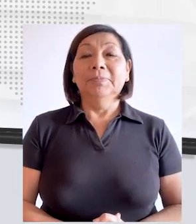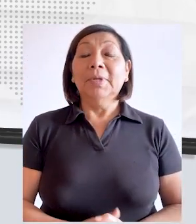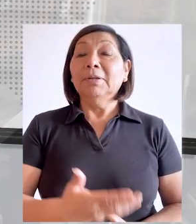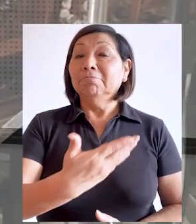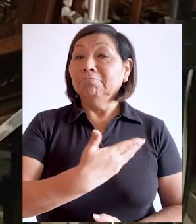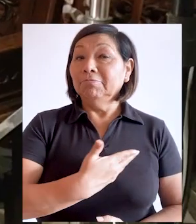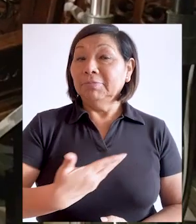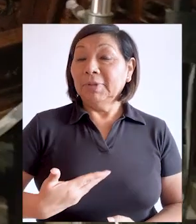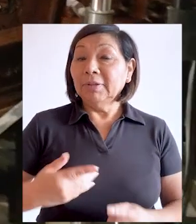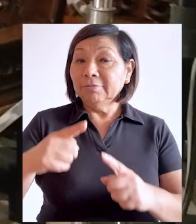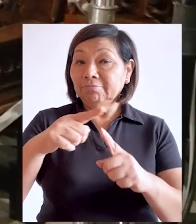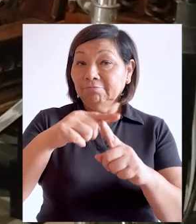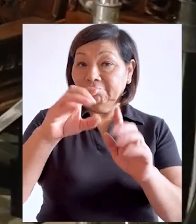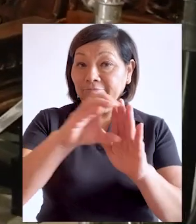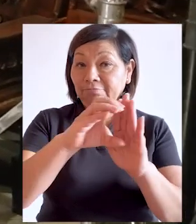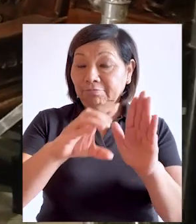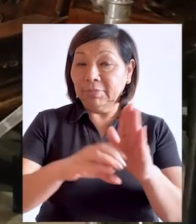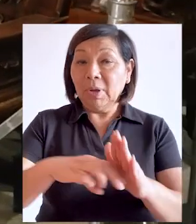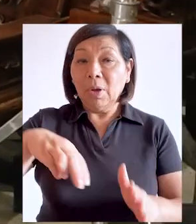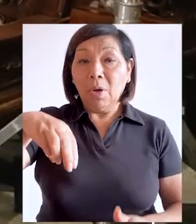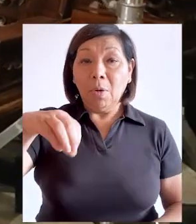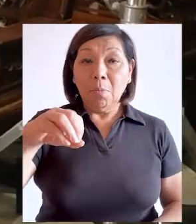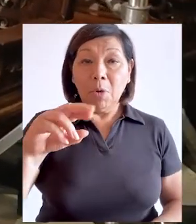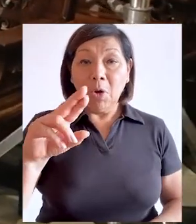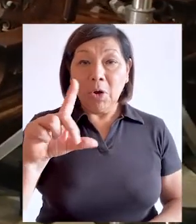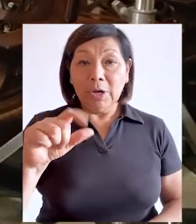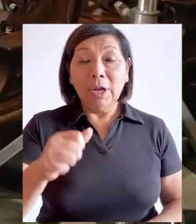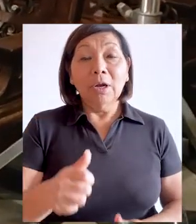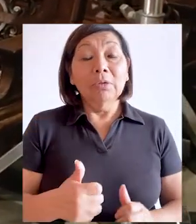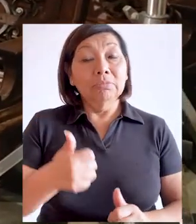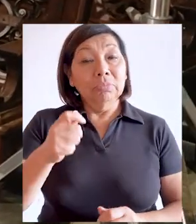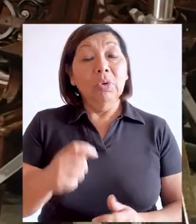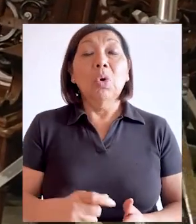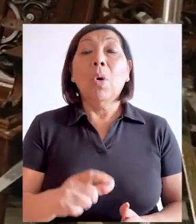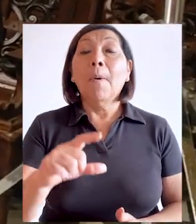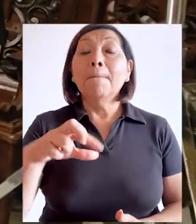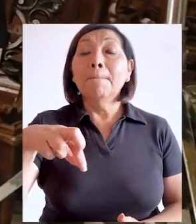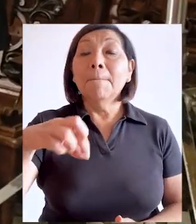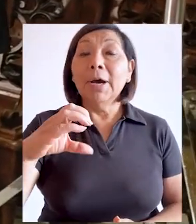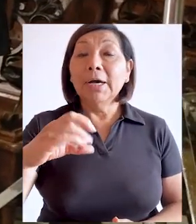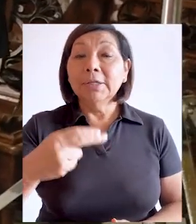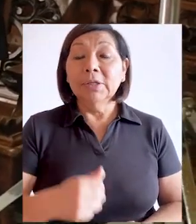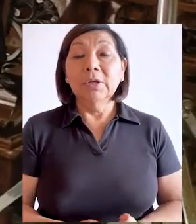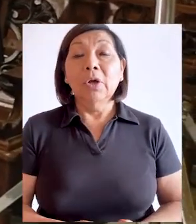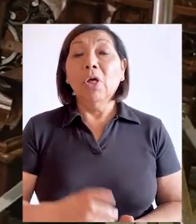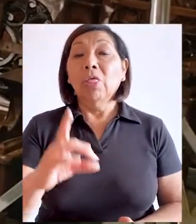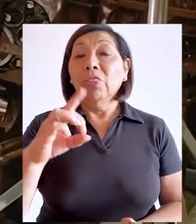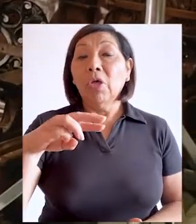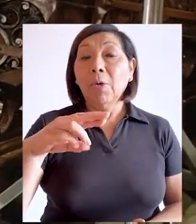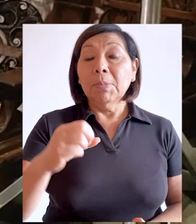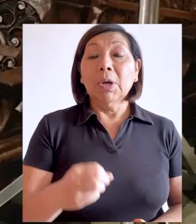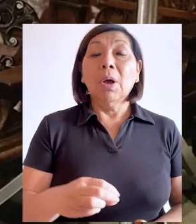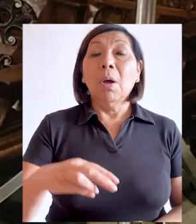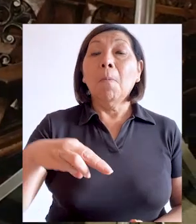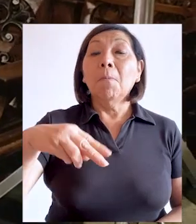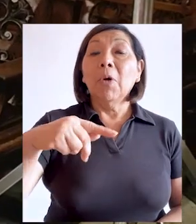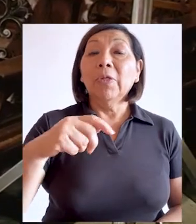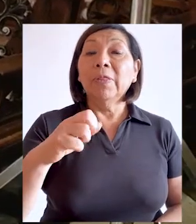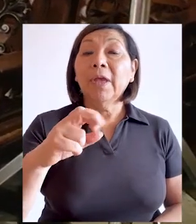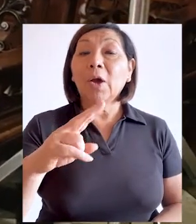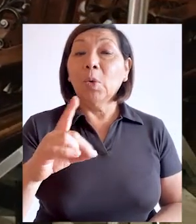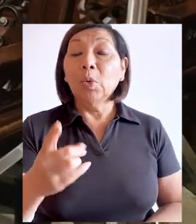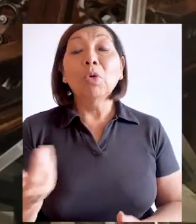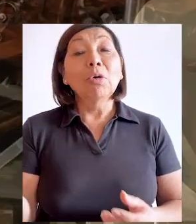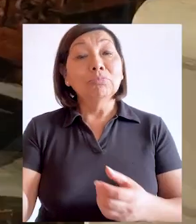informe. El presidente del Tribunal Constitucional, Francisco Morales Arabia, y los magistrados Luz Pacheco Serga, Helder Domínguez Haro y